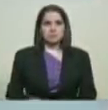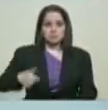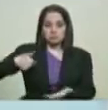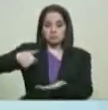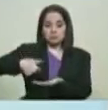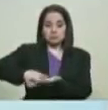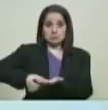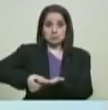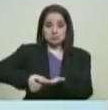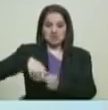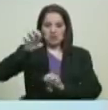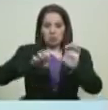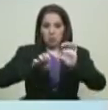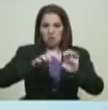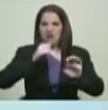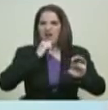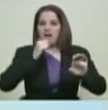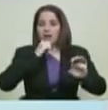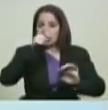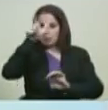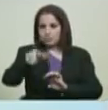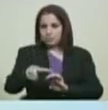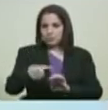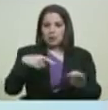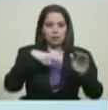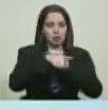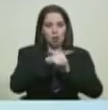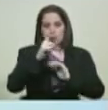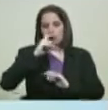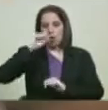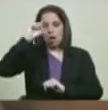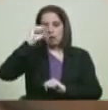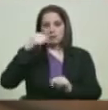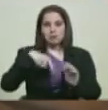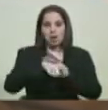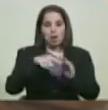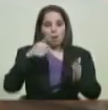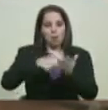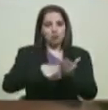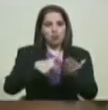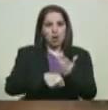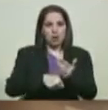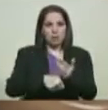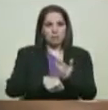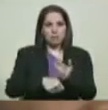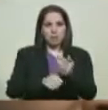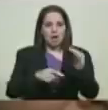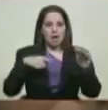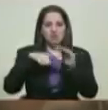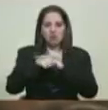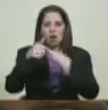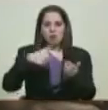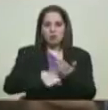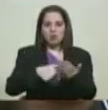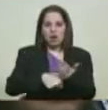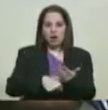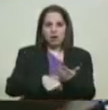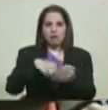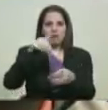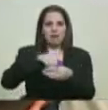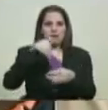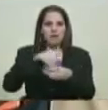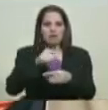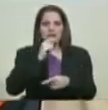ya se verifica. Ha entrado a votar Nicolás Maduro. Ha entrado a votar Jorge Arreaza. Ha entrado a votar